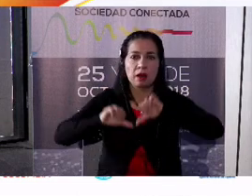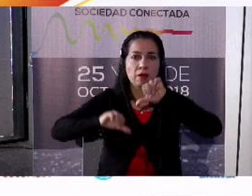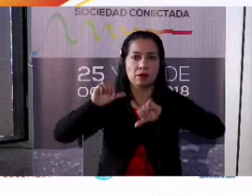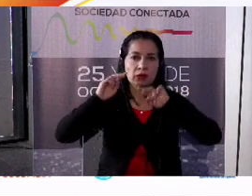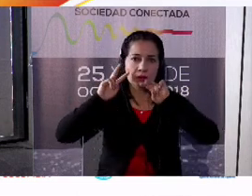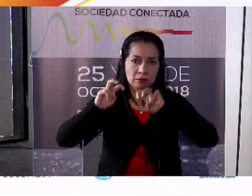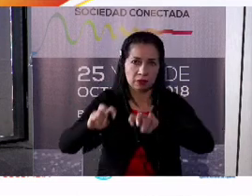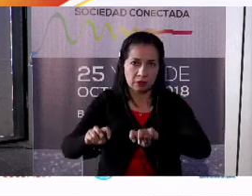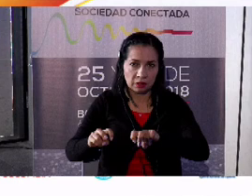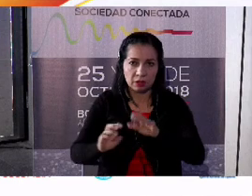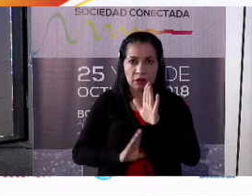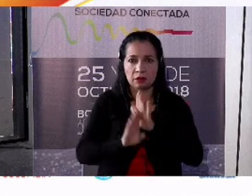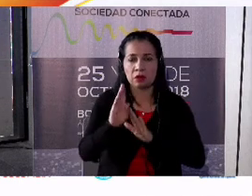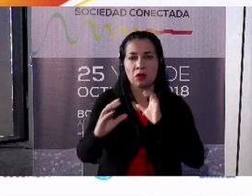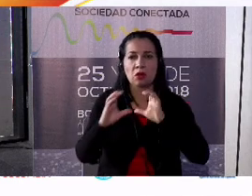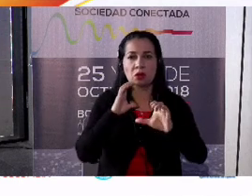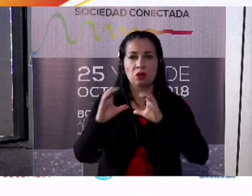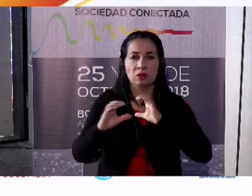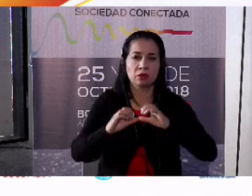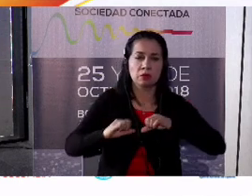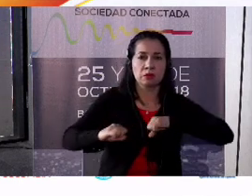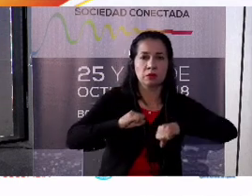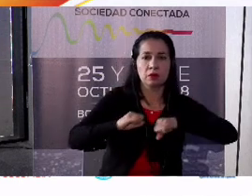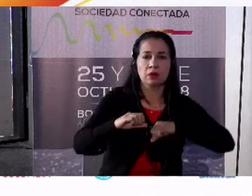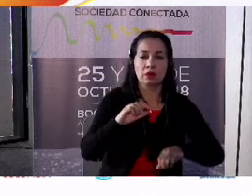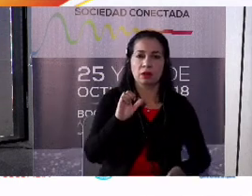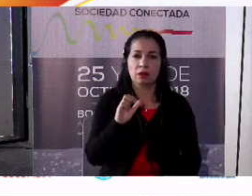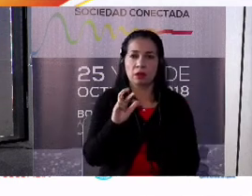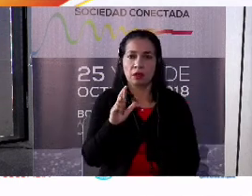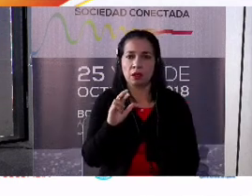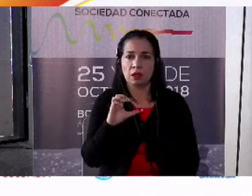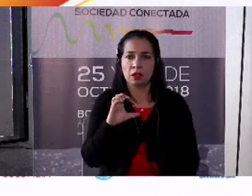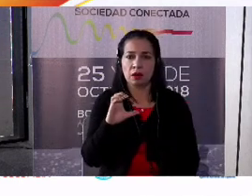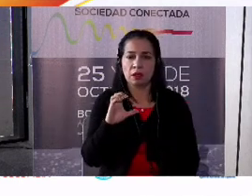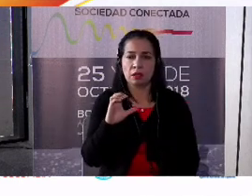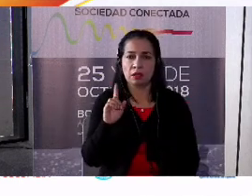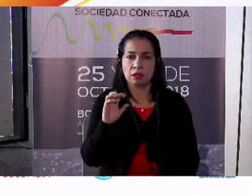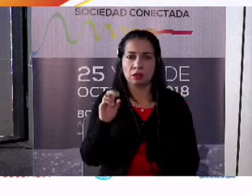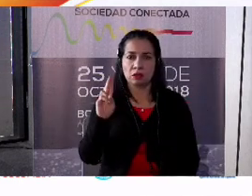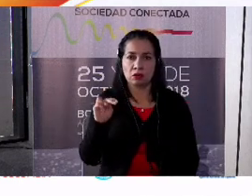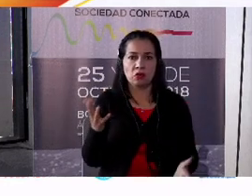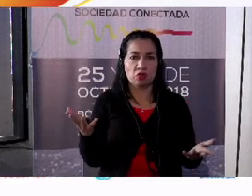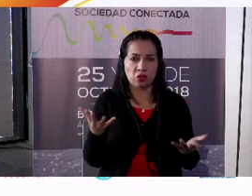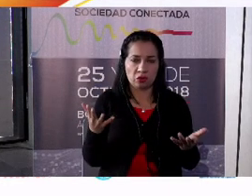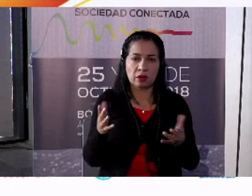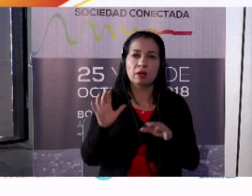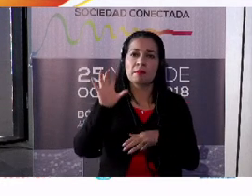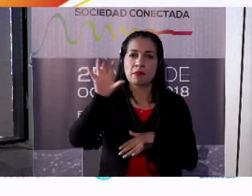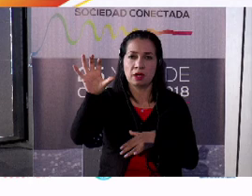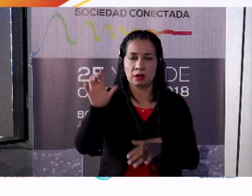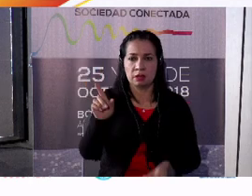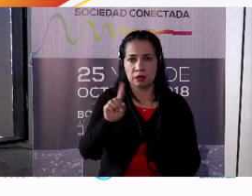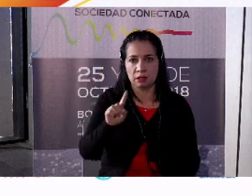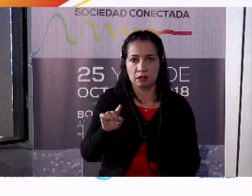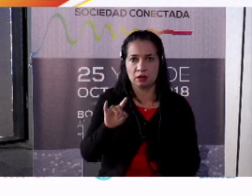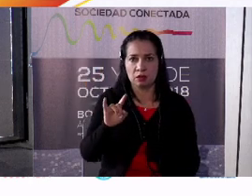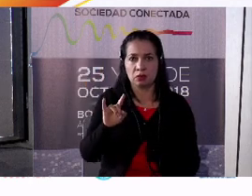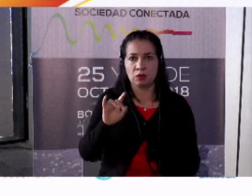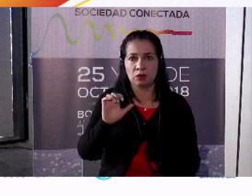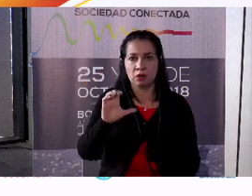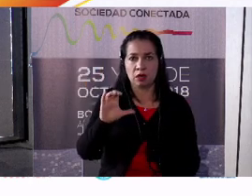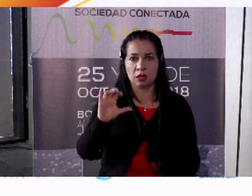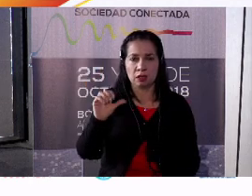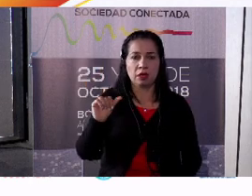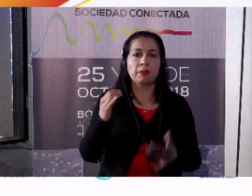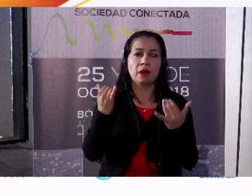de comunicaciones móviles de ericson en Suecia actualmente está trabajando en la investigación 5g